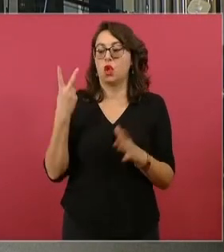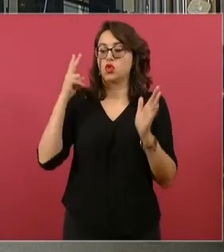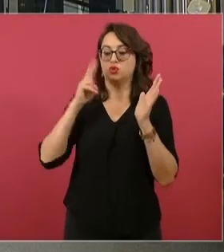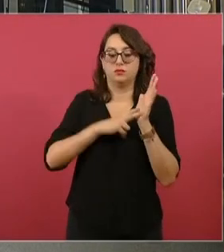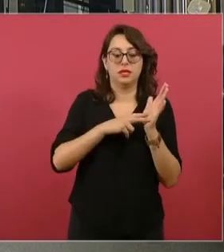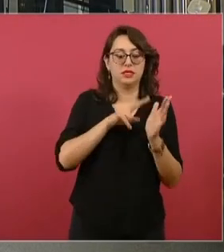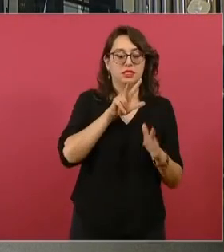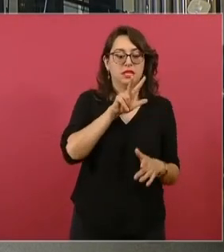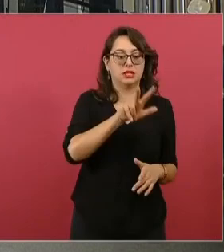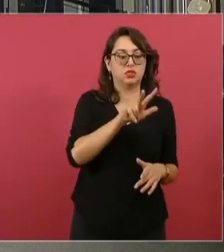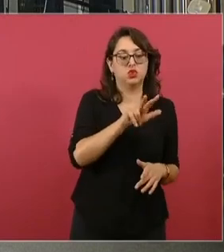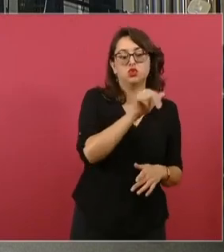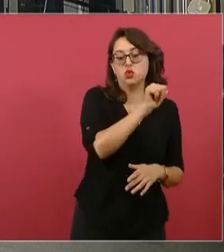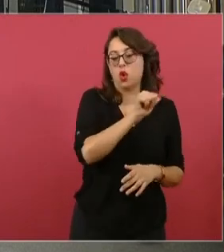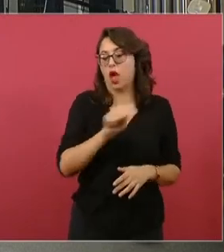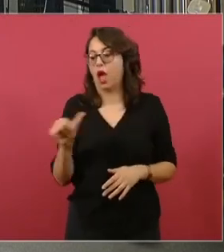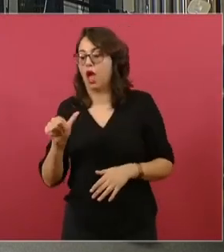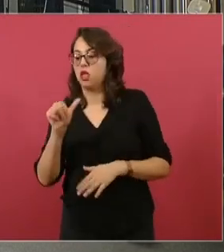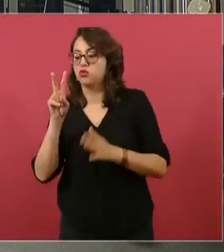16%.